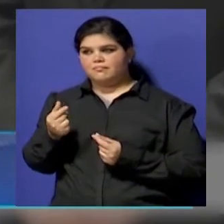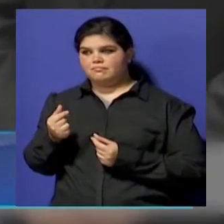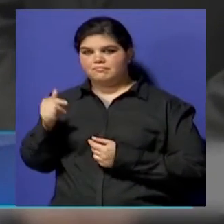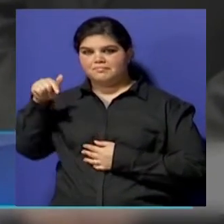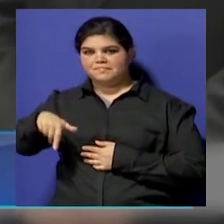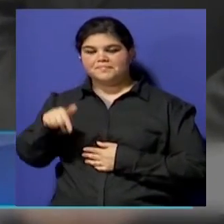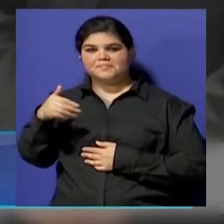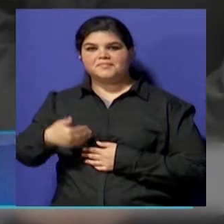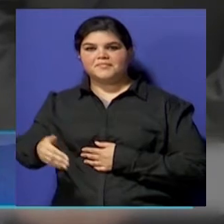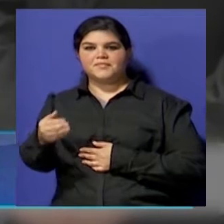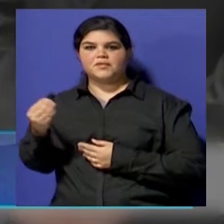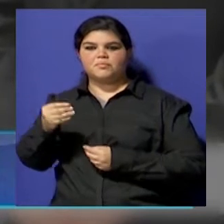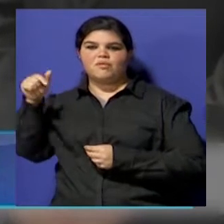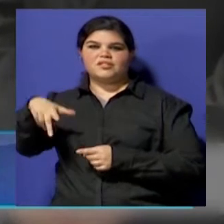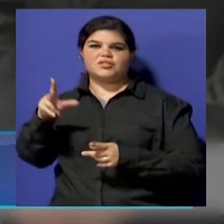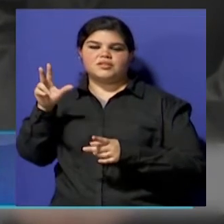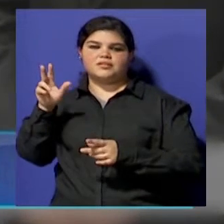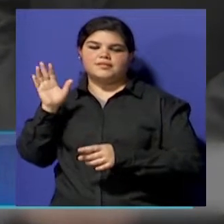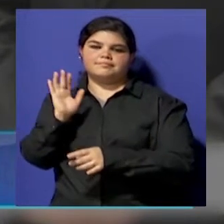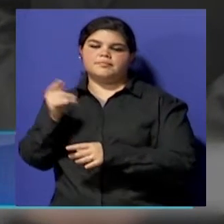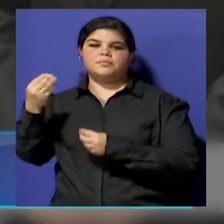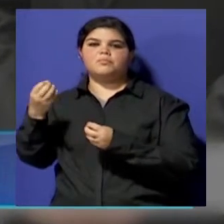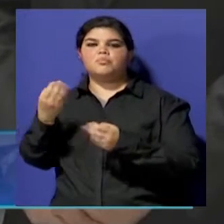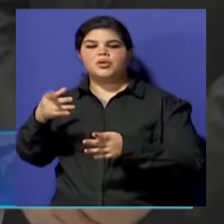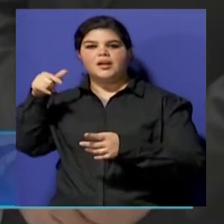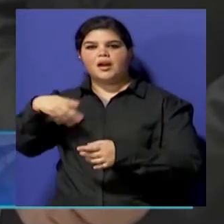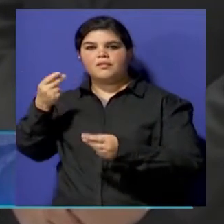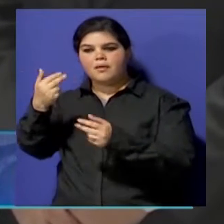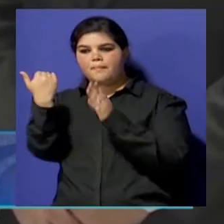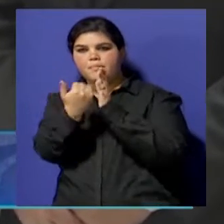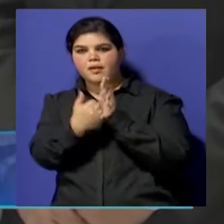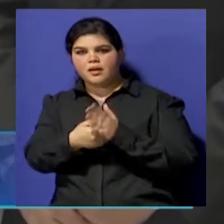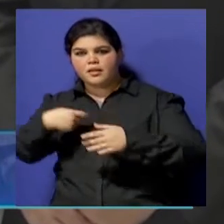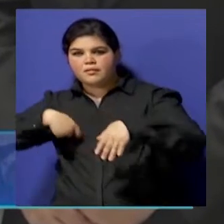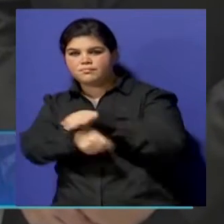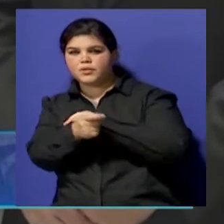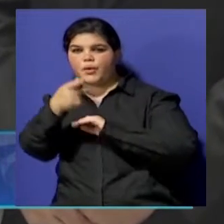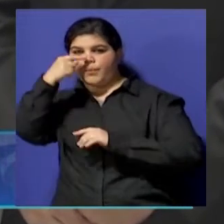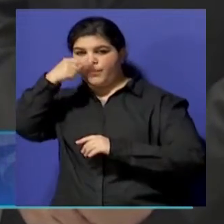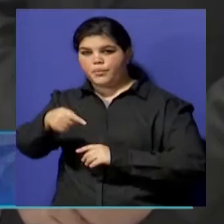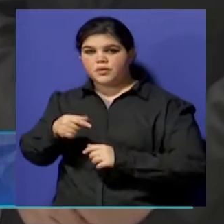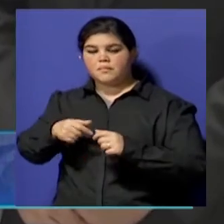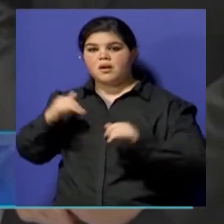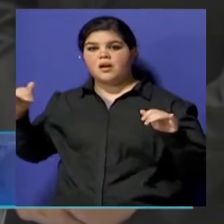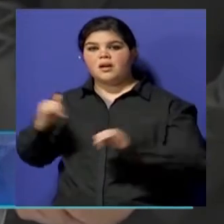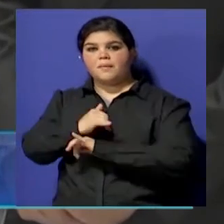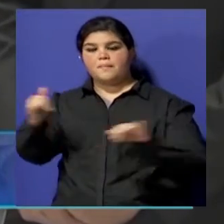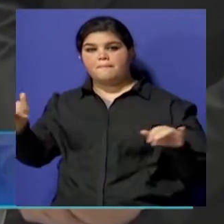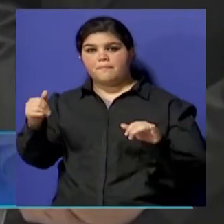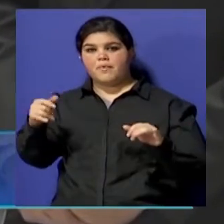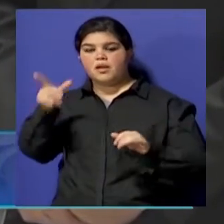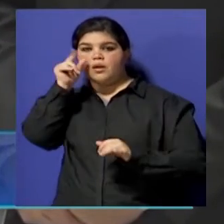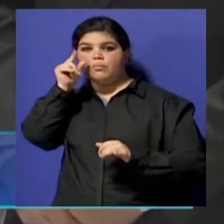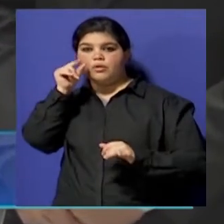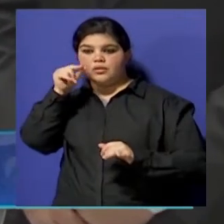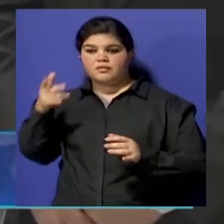aduciendo a una malversación de fondos para el financiamiento de la última campaña electoral que ganó Dilma con